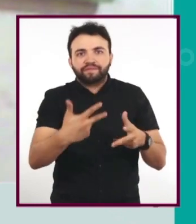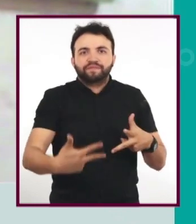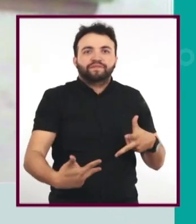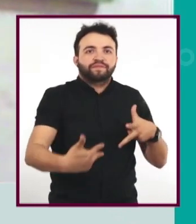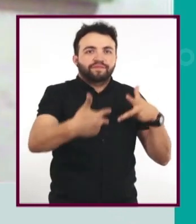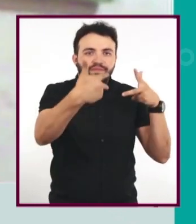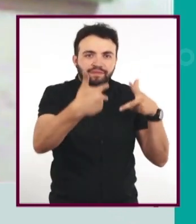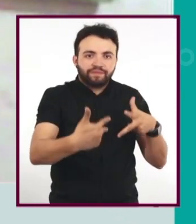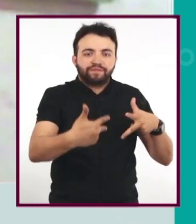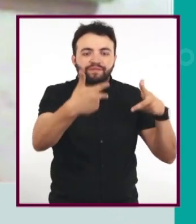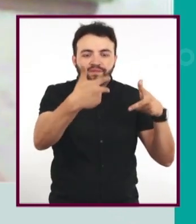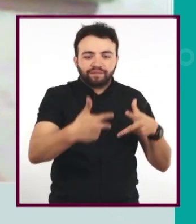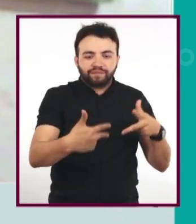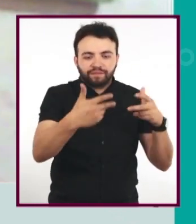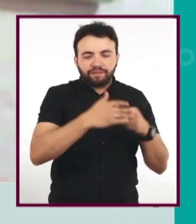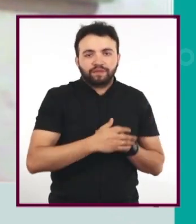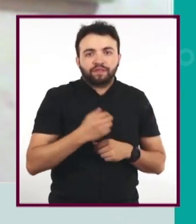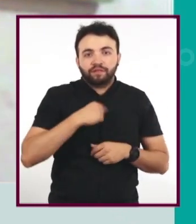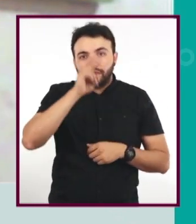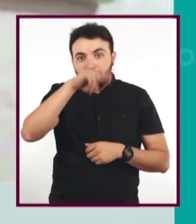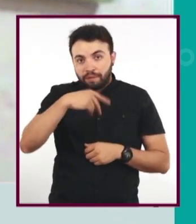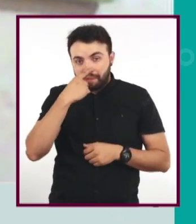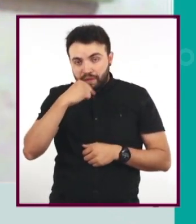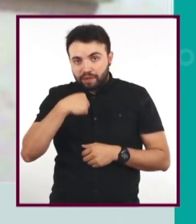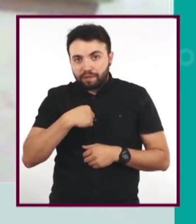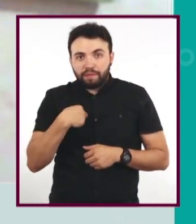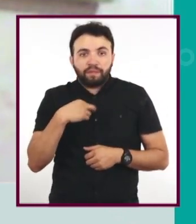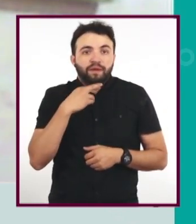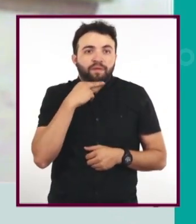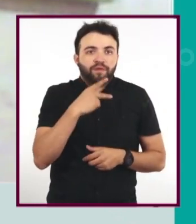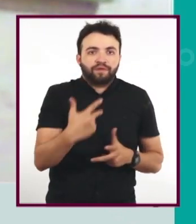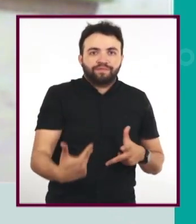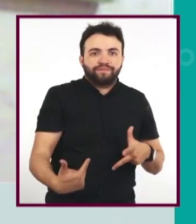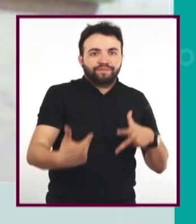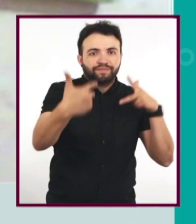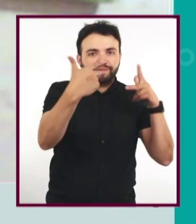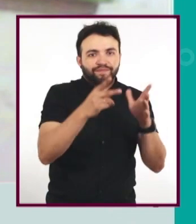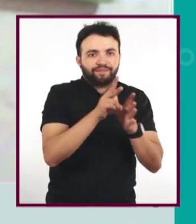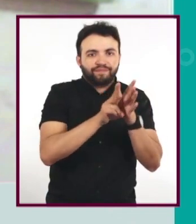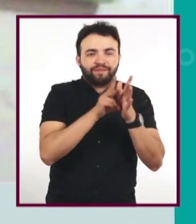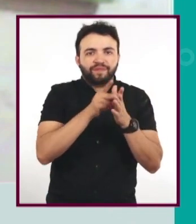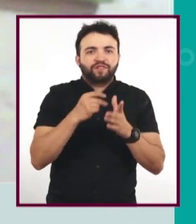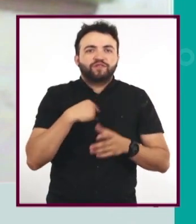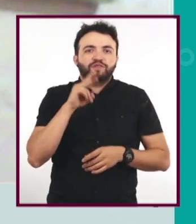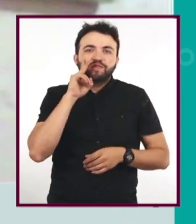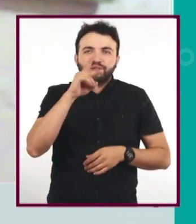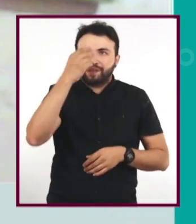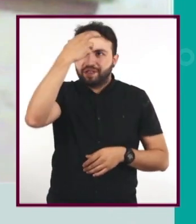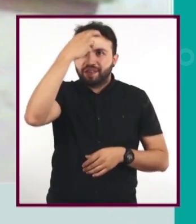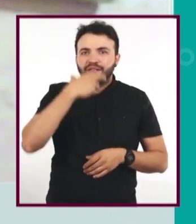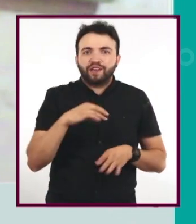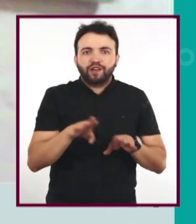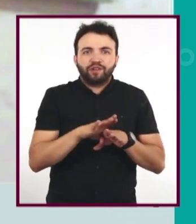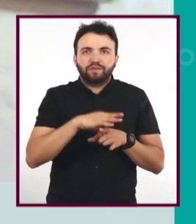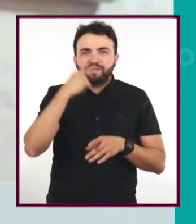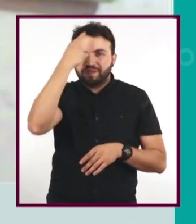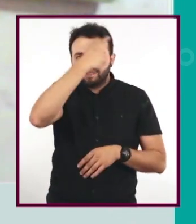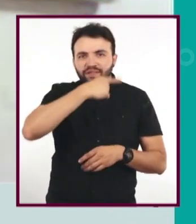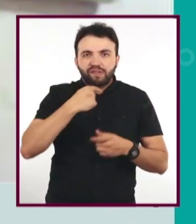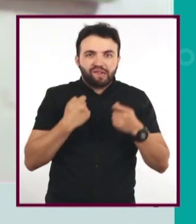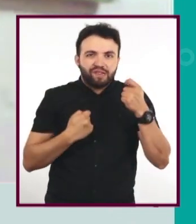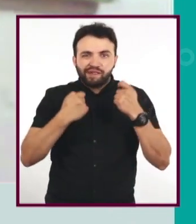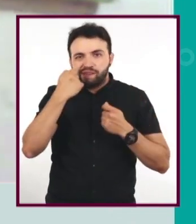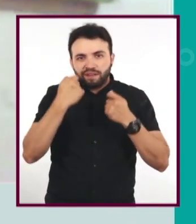la verdad, es las videollamadas. El verlos, el ver las expresiones que realizan, el cómo